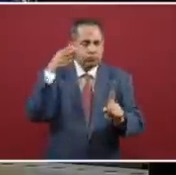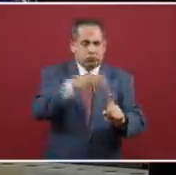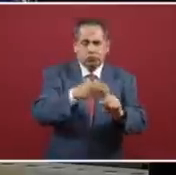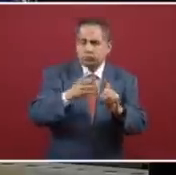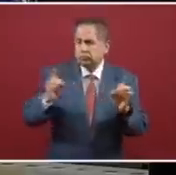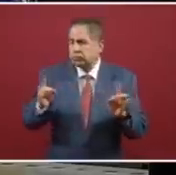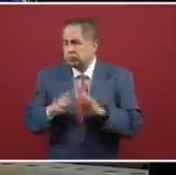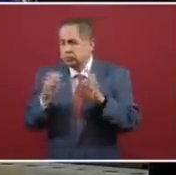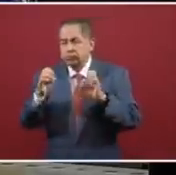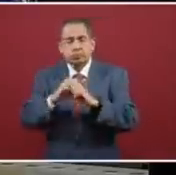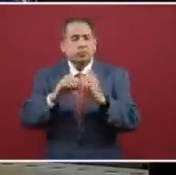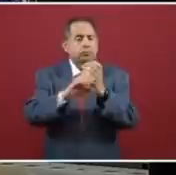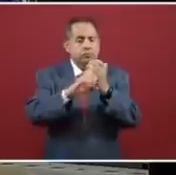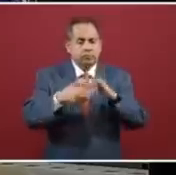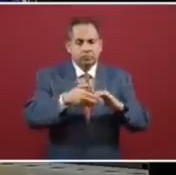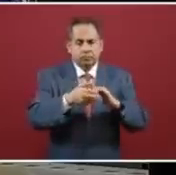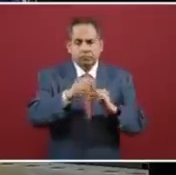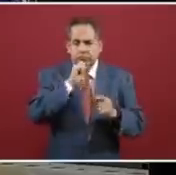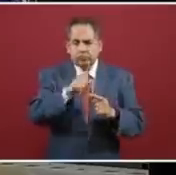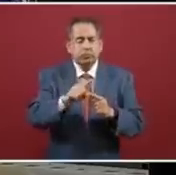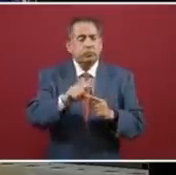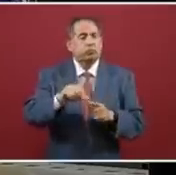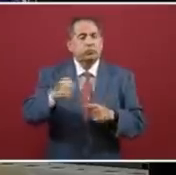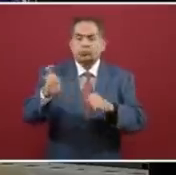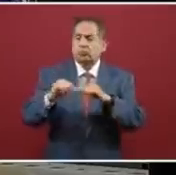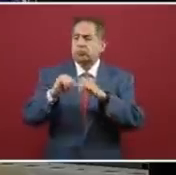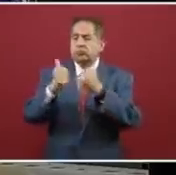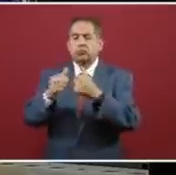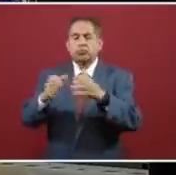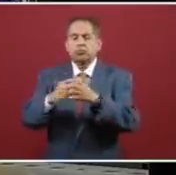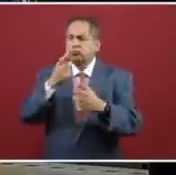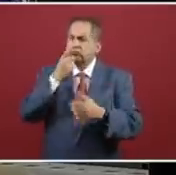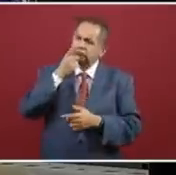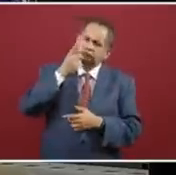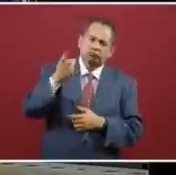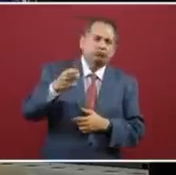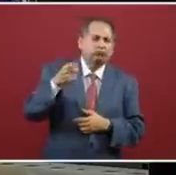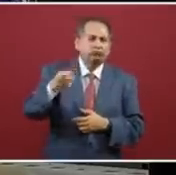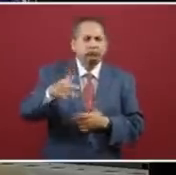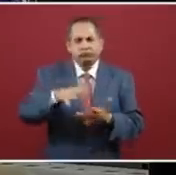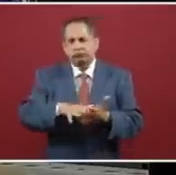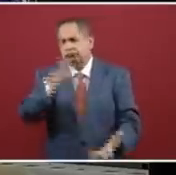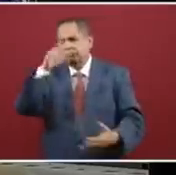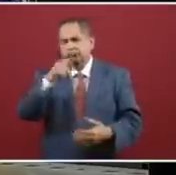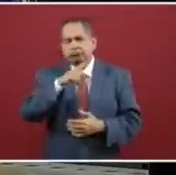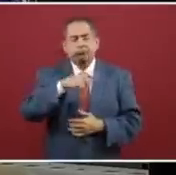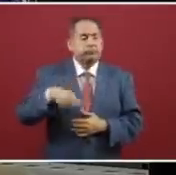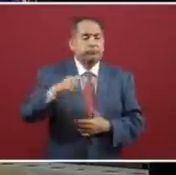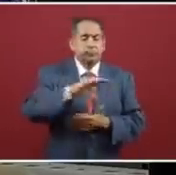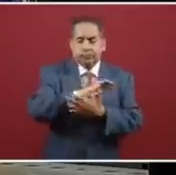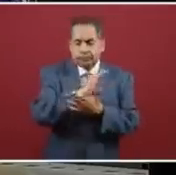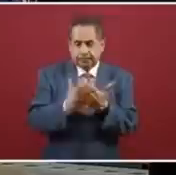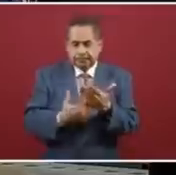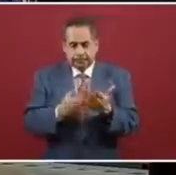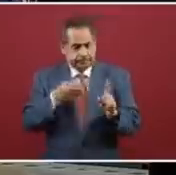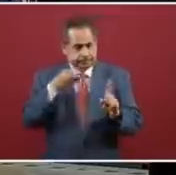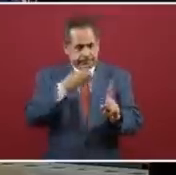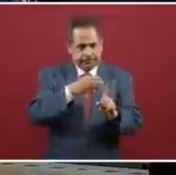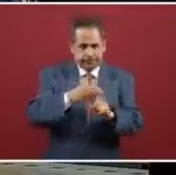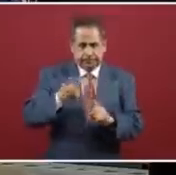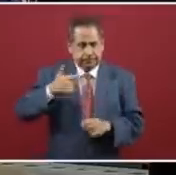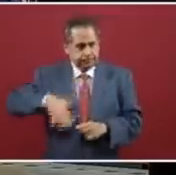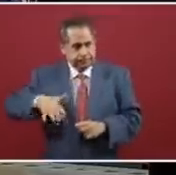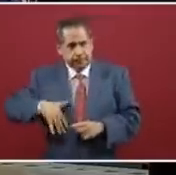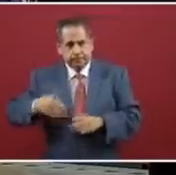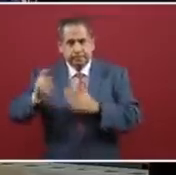caso emergente de las pipas y organizaciones sociales han señalado que de hecho la mayoría de los contratos que se han dado durante estos